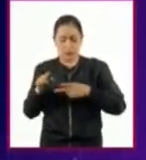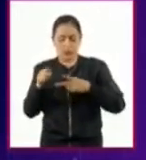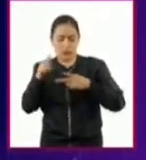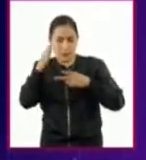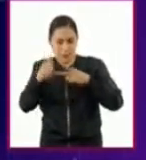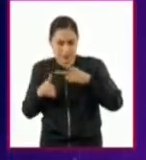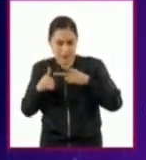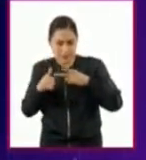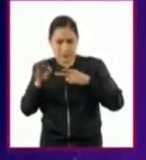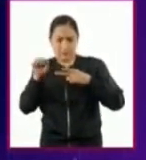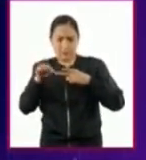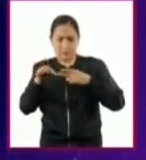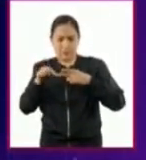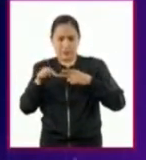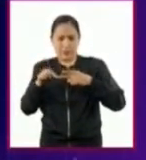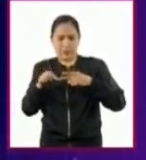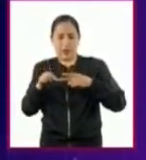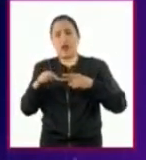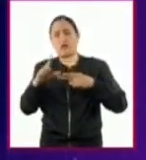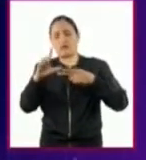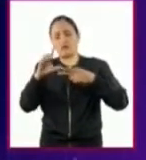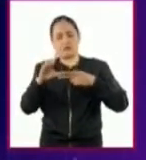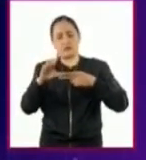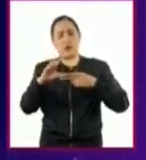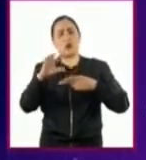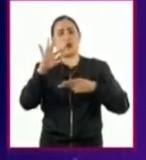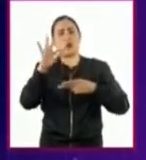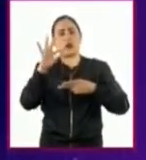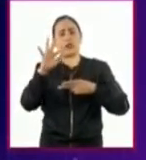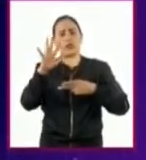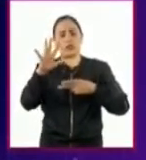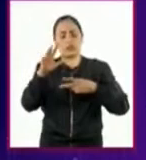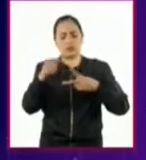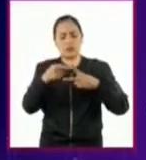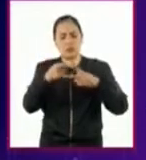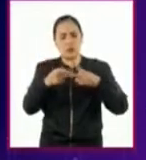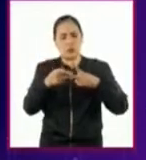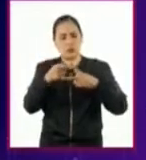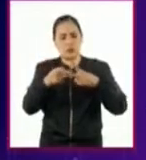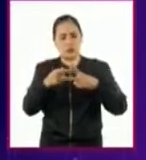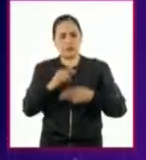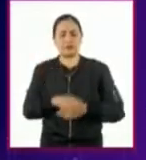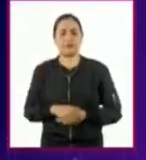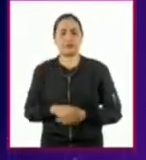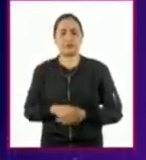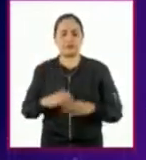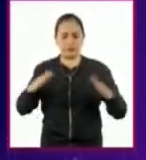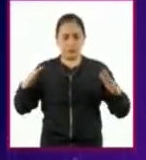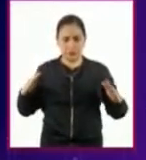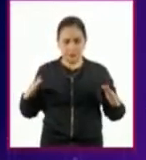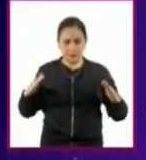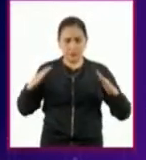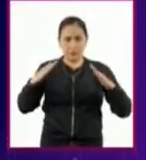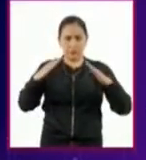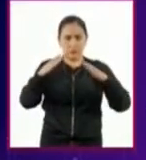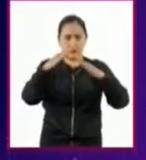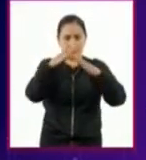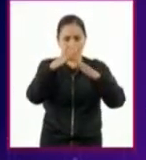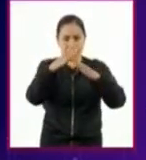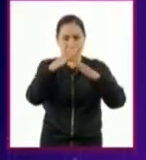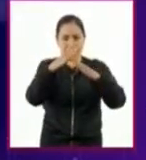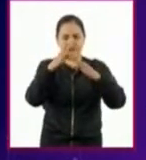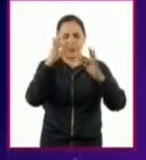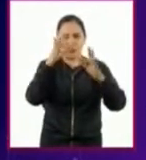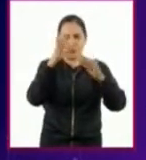trazado, marcamos el ángulo de 45 grados. Por último, prolongamos los lados de los ángulos hasta que se crucen